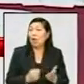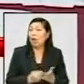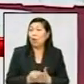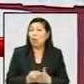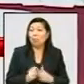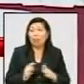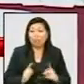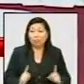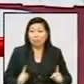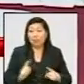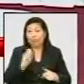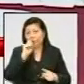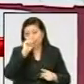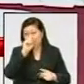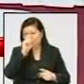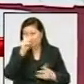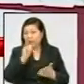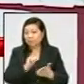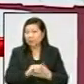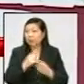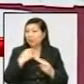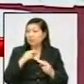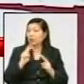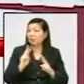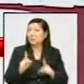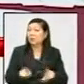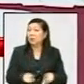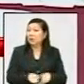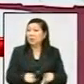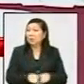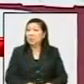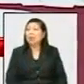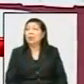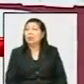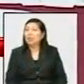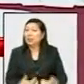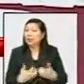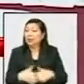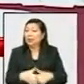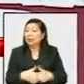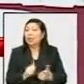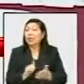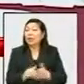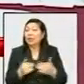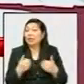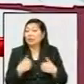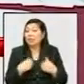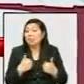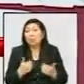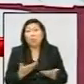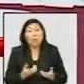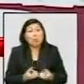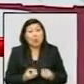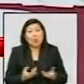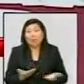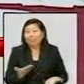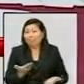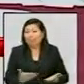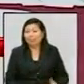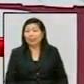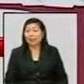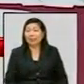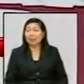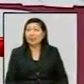por lotes, y además hemos visto también que las empresas a las que adquieren, que claro, no hay muchas, por cierto, cuando se